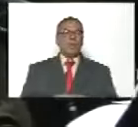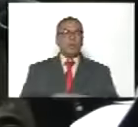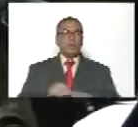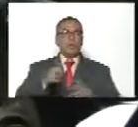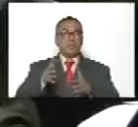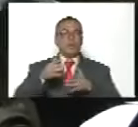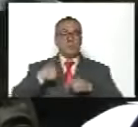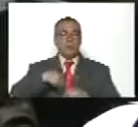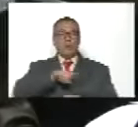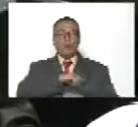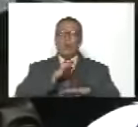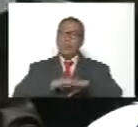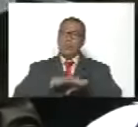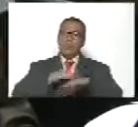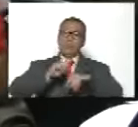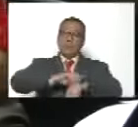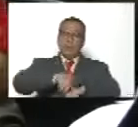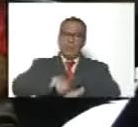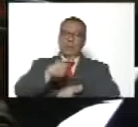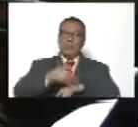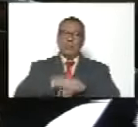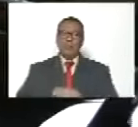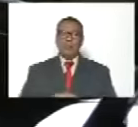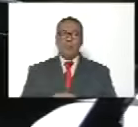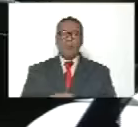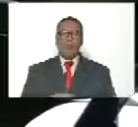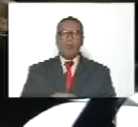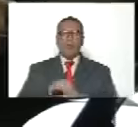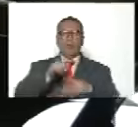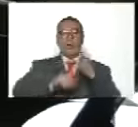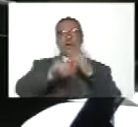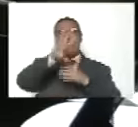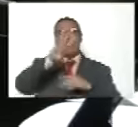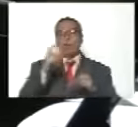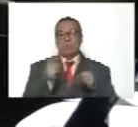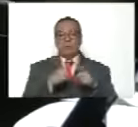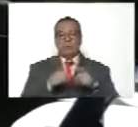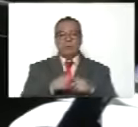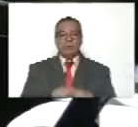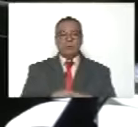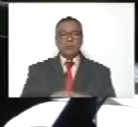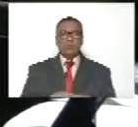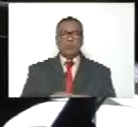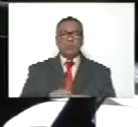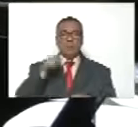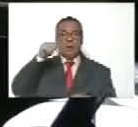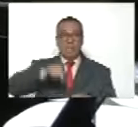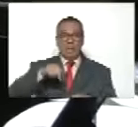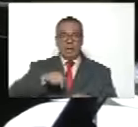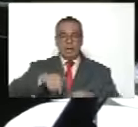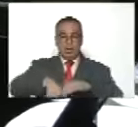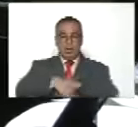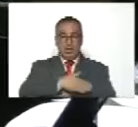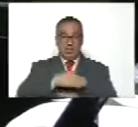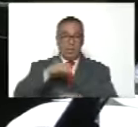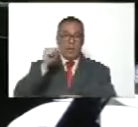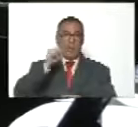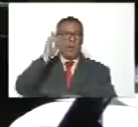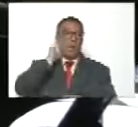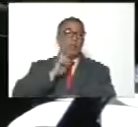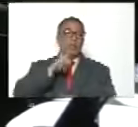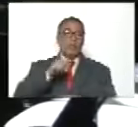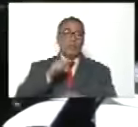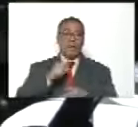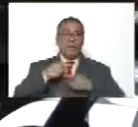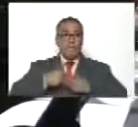patriotismo. Pero ¿qué pasó después, compañeros? El 4 de agosto, aquí en la Avenida Bolívar, lanzaron